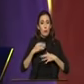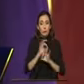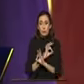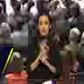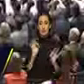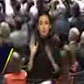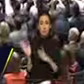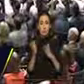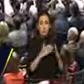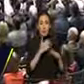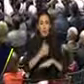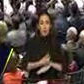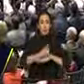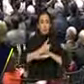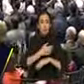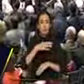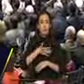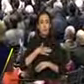tolerar.